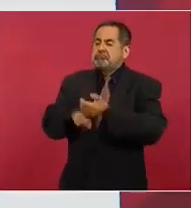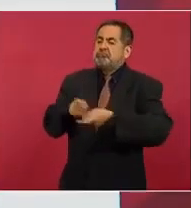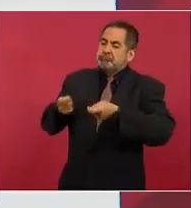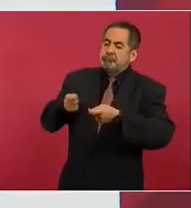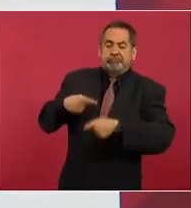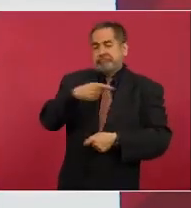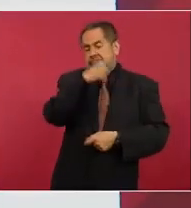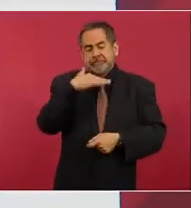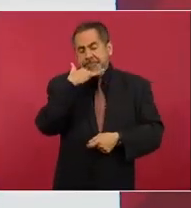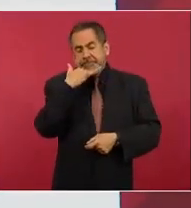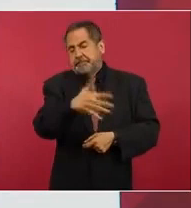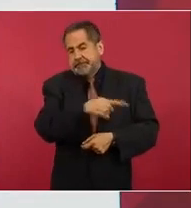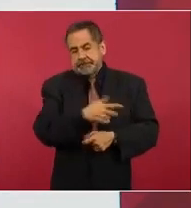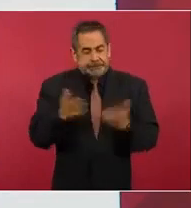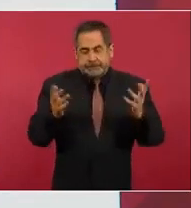corruptos,